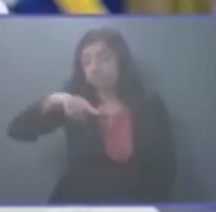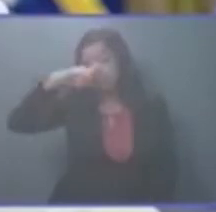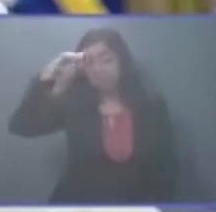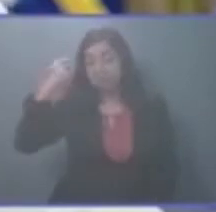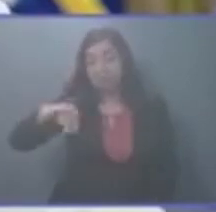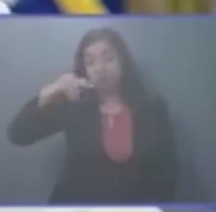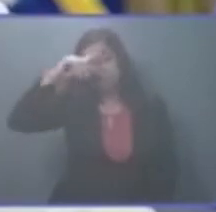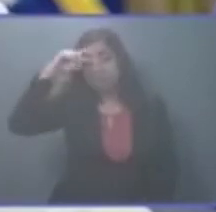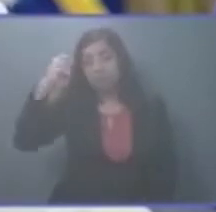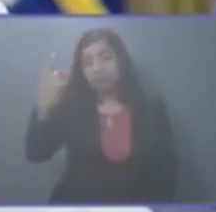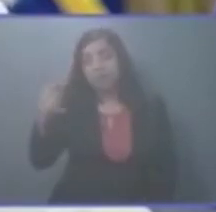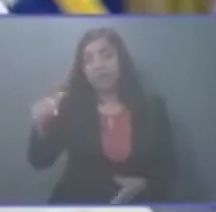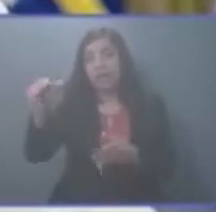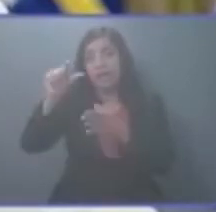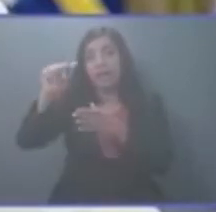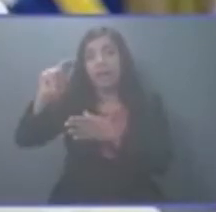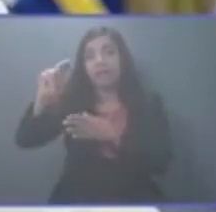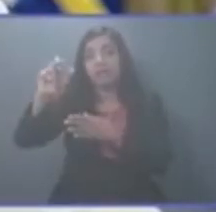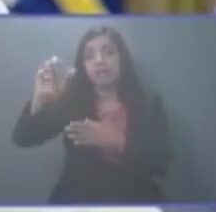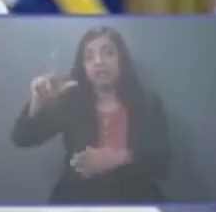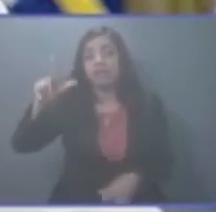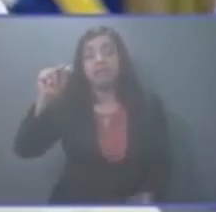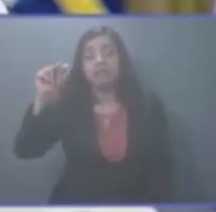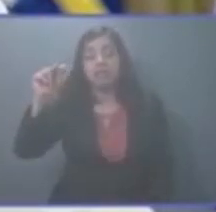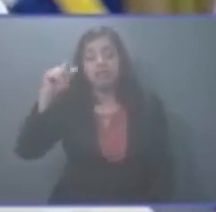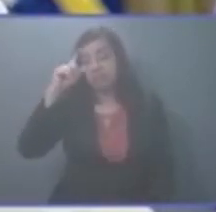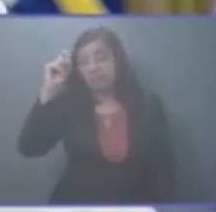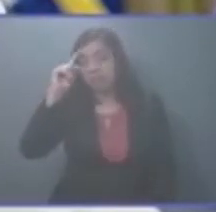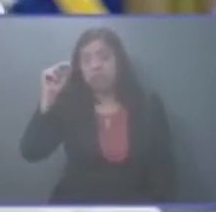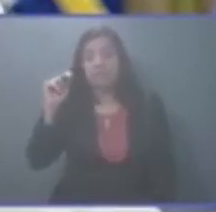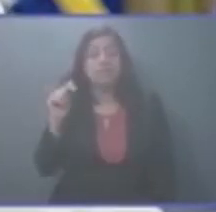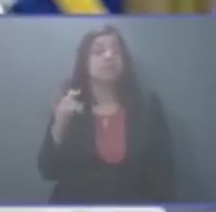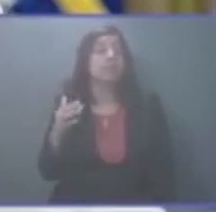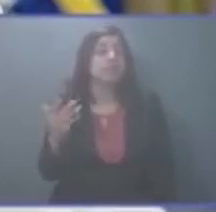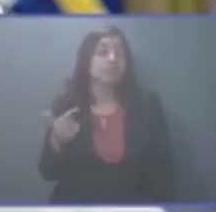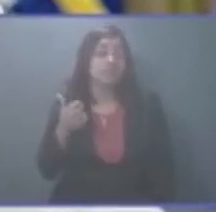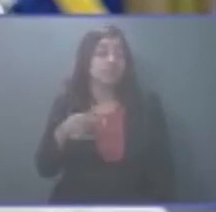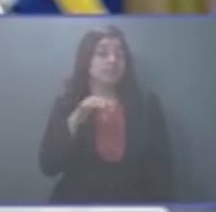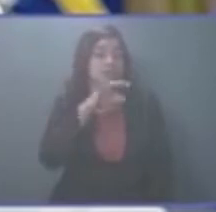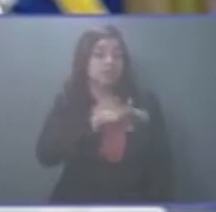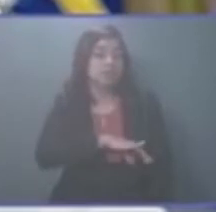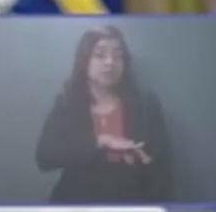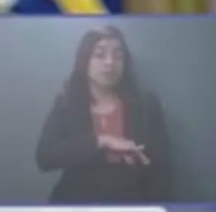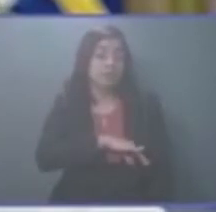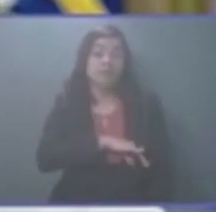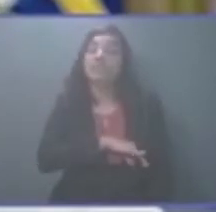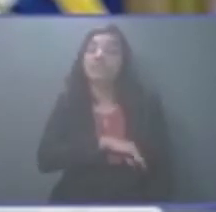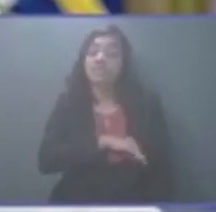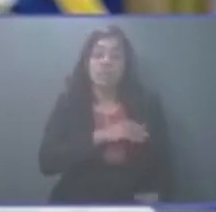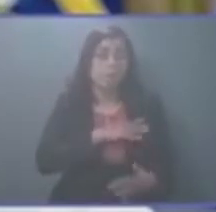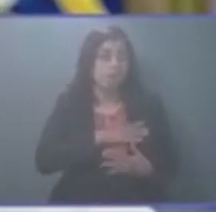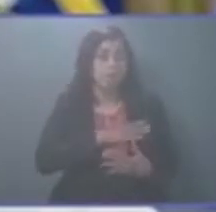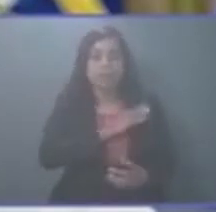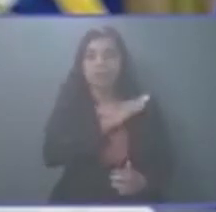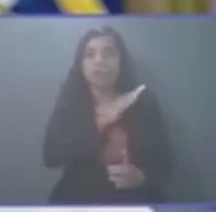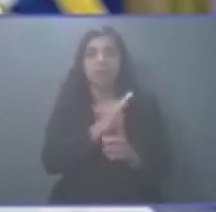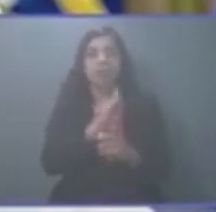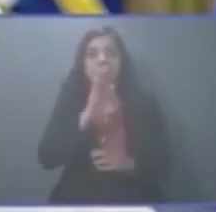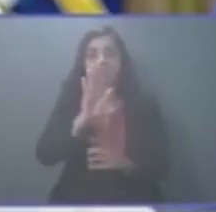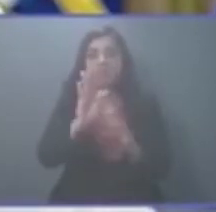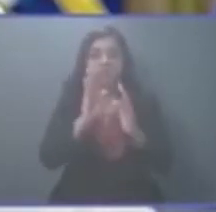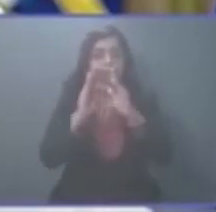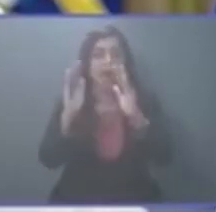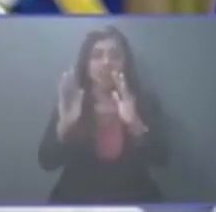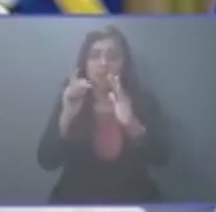trabajadoras de antes que este es un beneficio que va directo a sus hogares